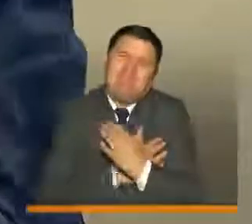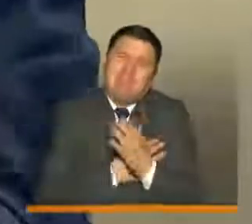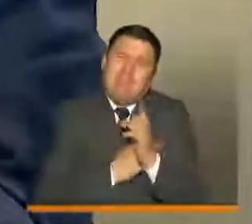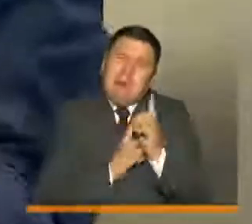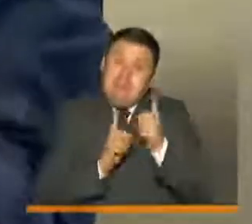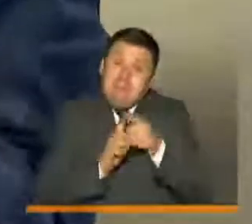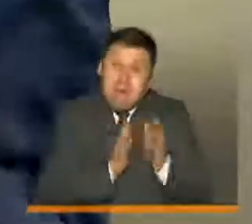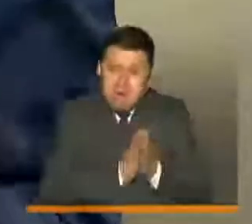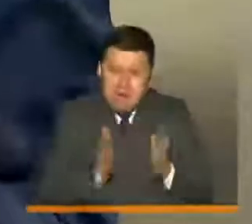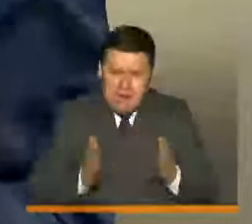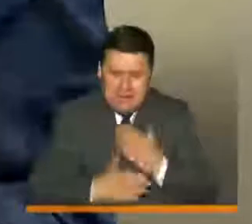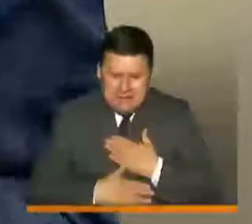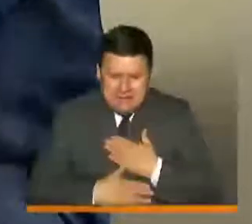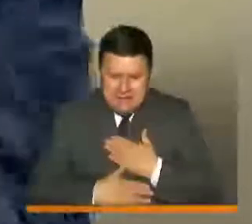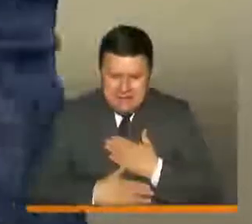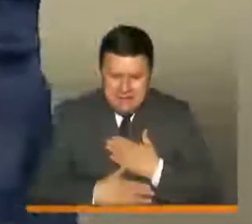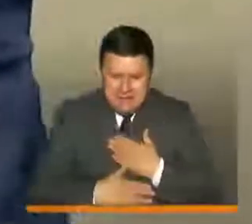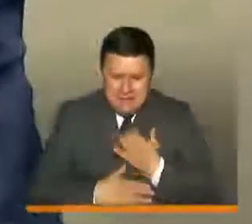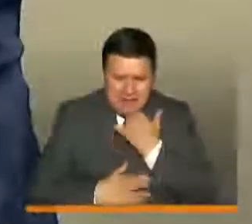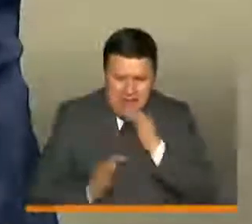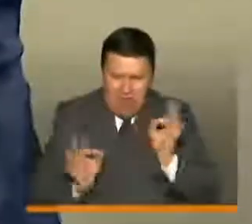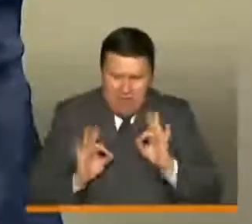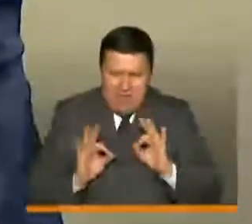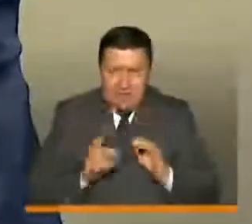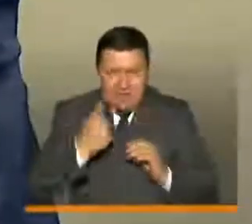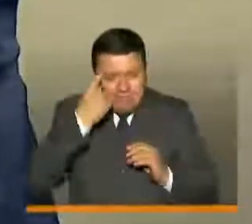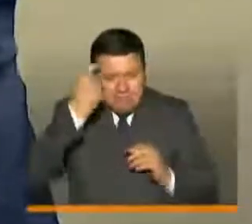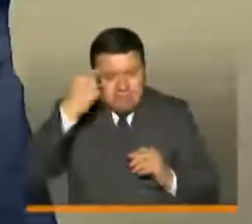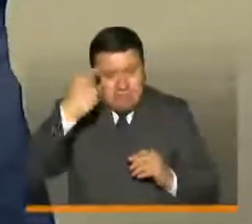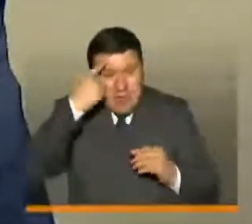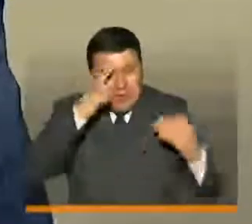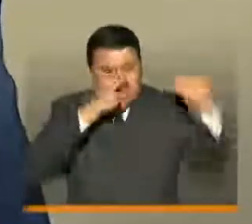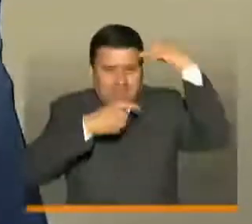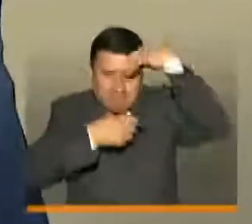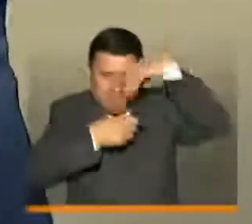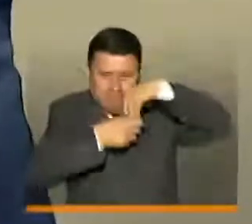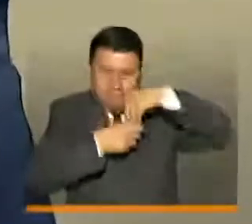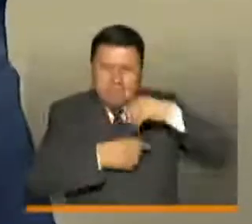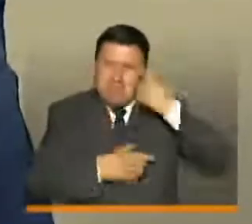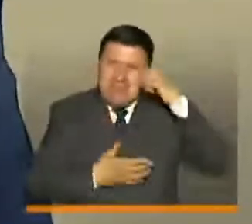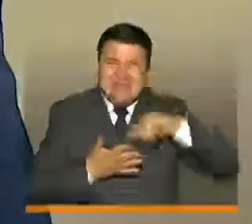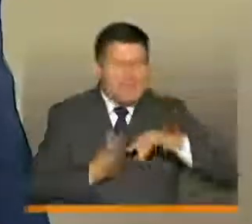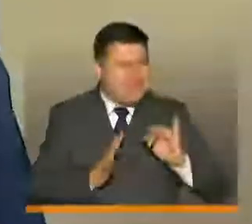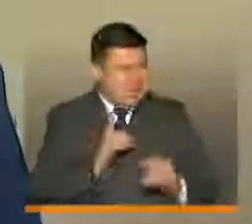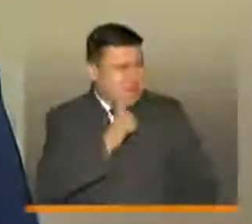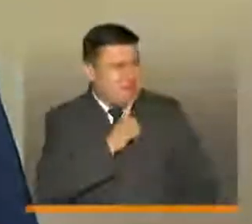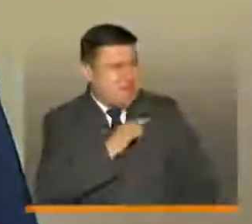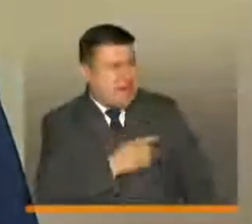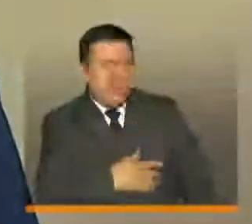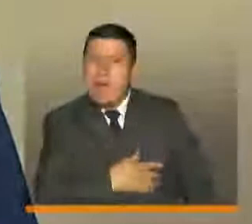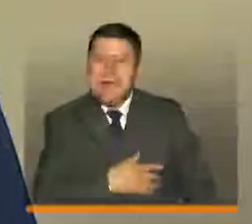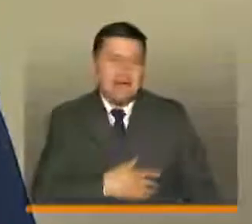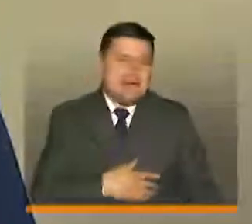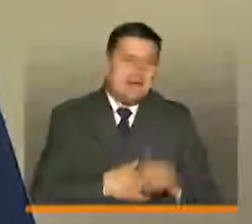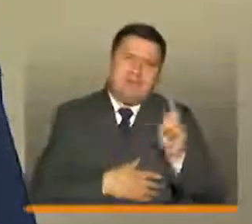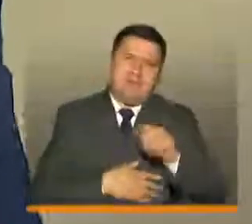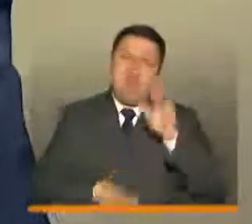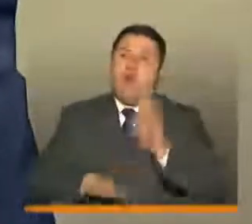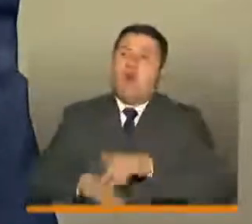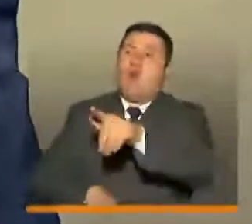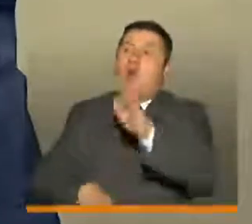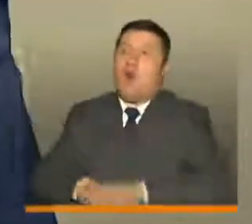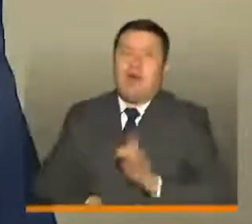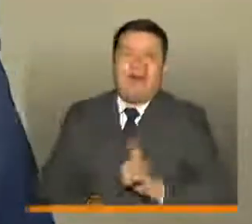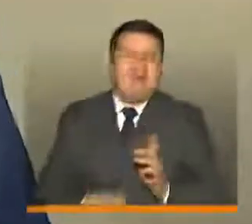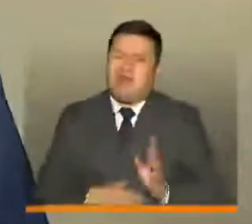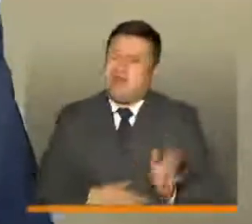del duelo es como si esto no hubiera ocurrido, como si esto fuera mentira, pero no es necesario